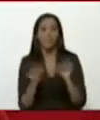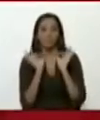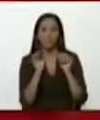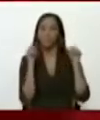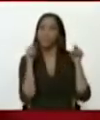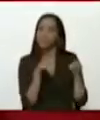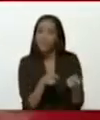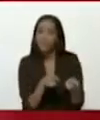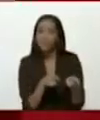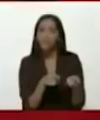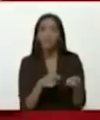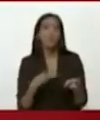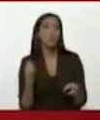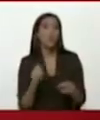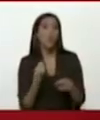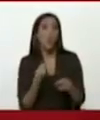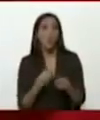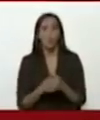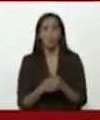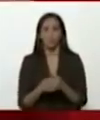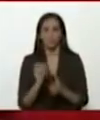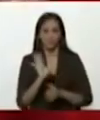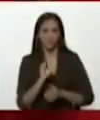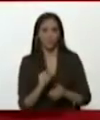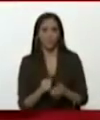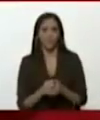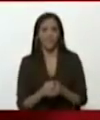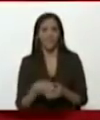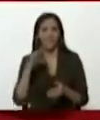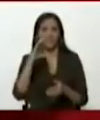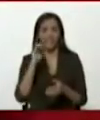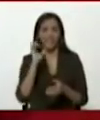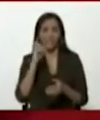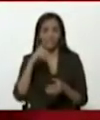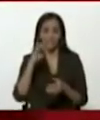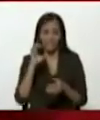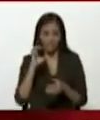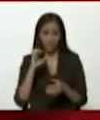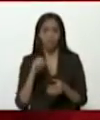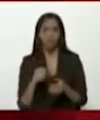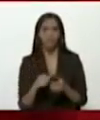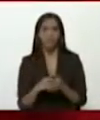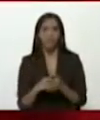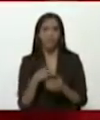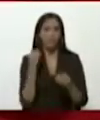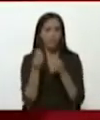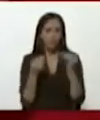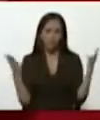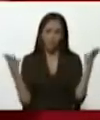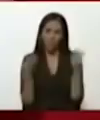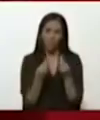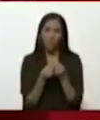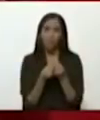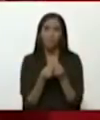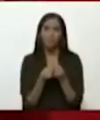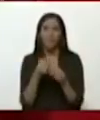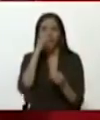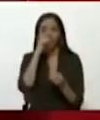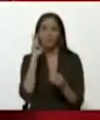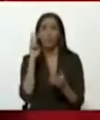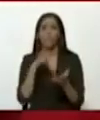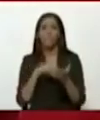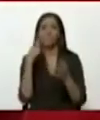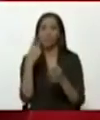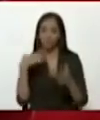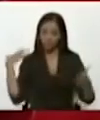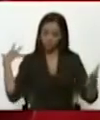de eso. ¿Cómo agarran, Pedro? El 6CPC, te voy a poner, te hago un breve resumen del año 2002